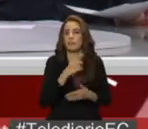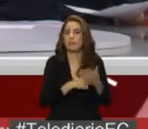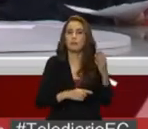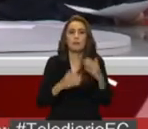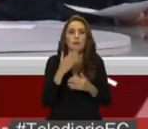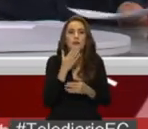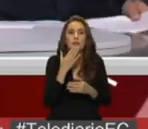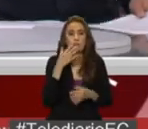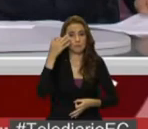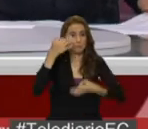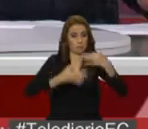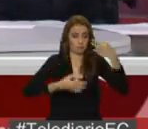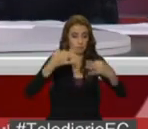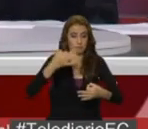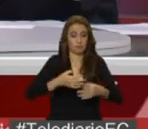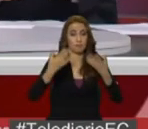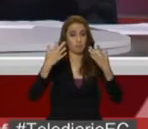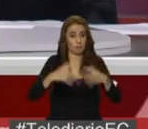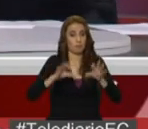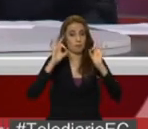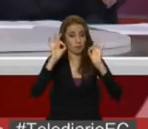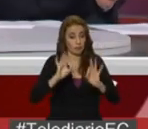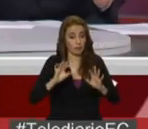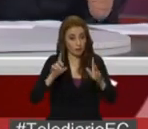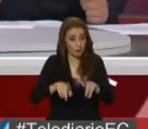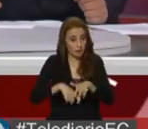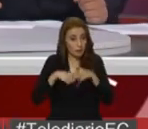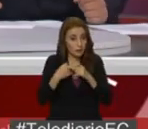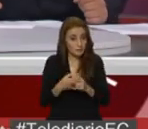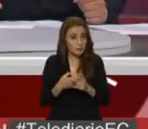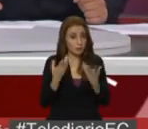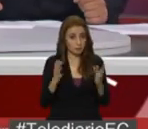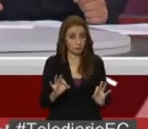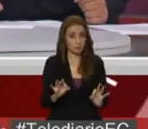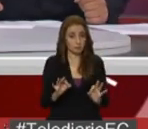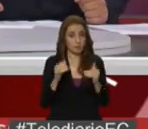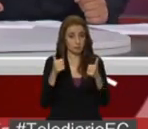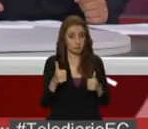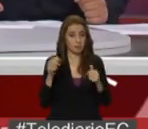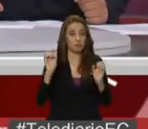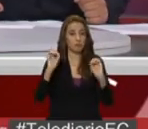con la justicia? ¿Se está actuando de forma adecuada frente a estos casos?